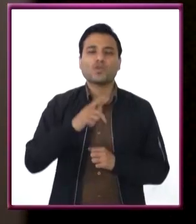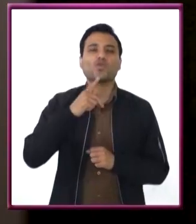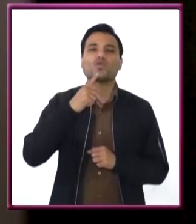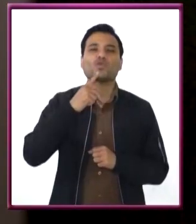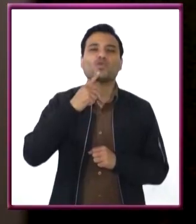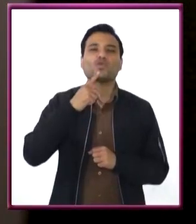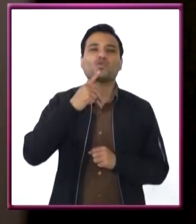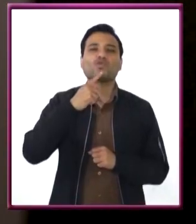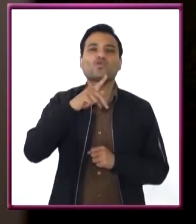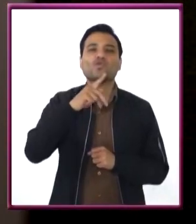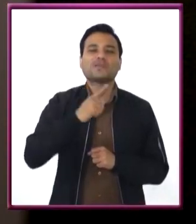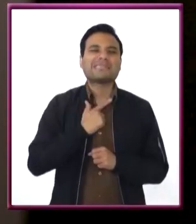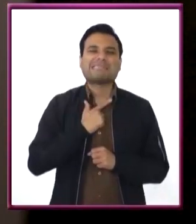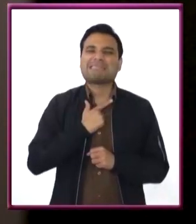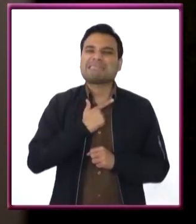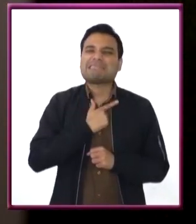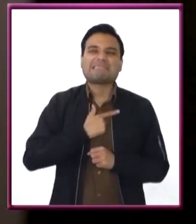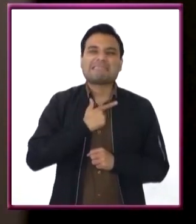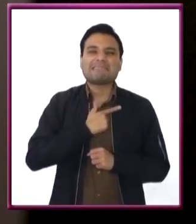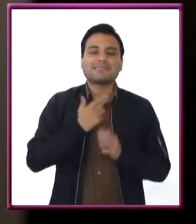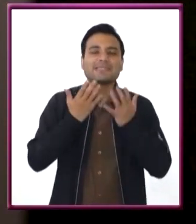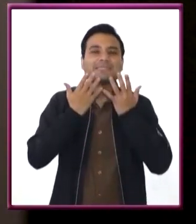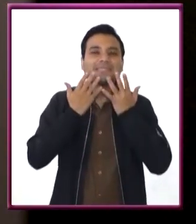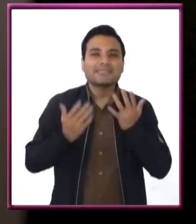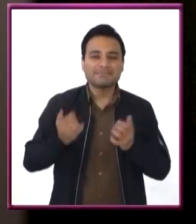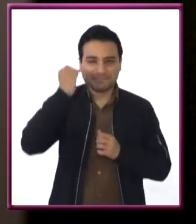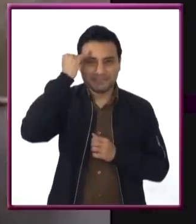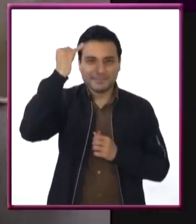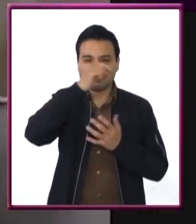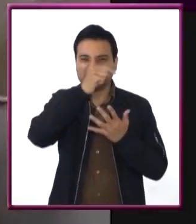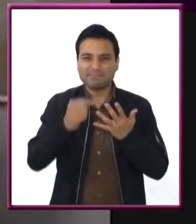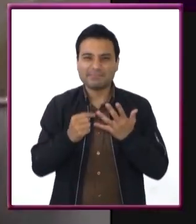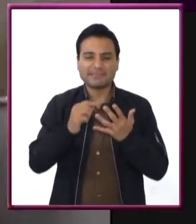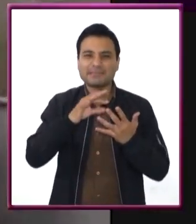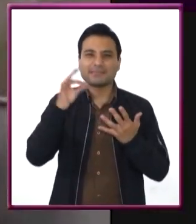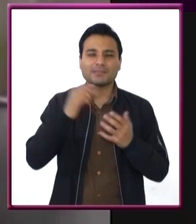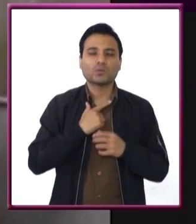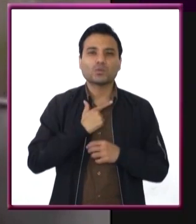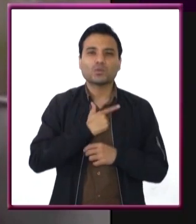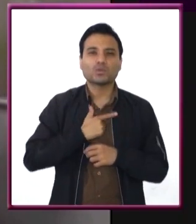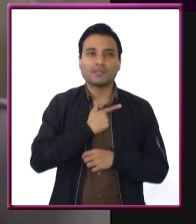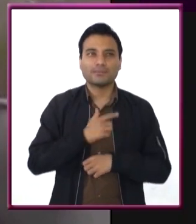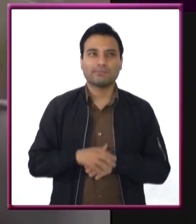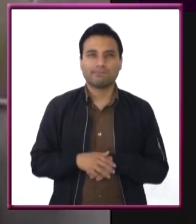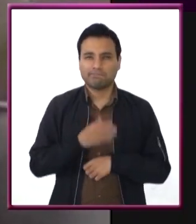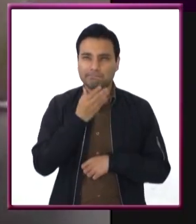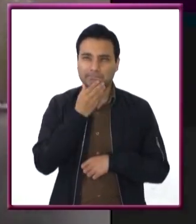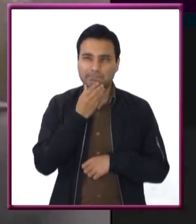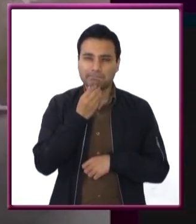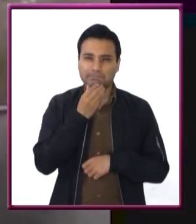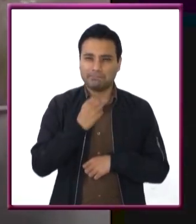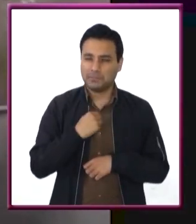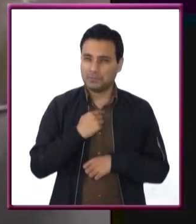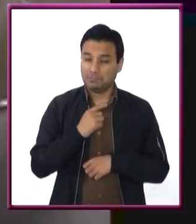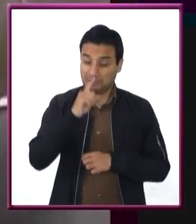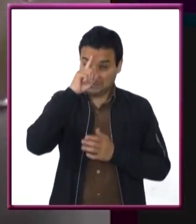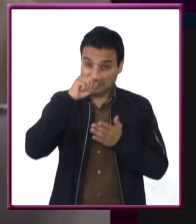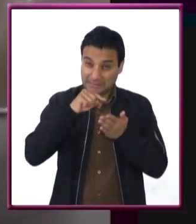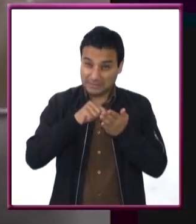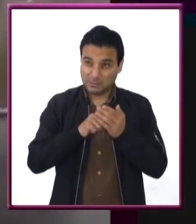cuál es su invento favorito de Da Vinci? ¿Cuál es el que más le ha asombrado? Yo creo que de los inventos que